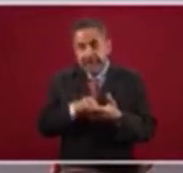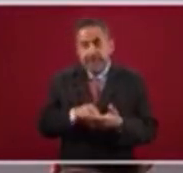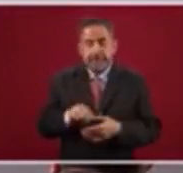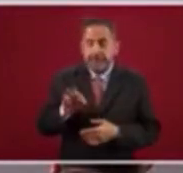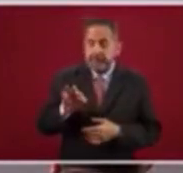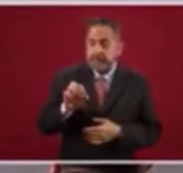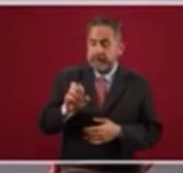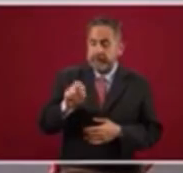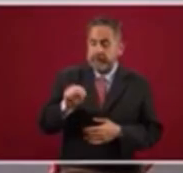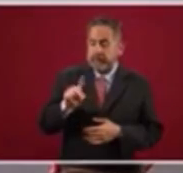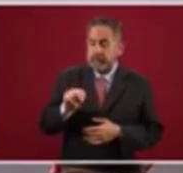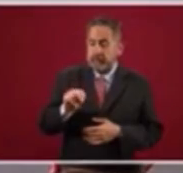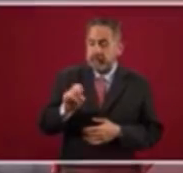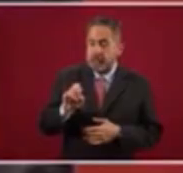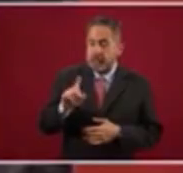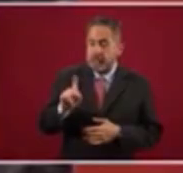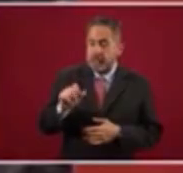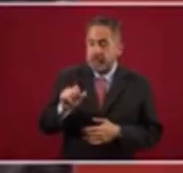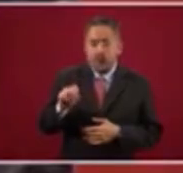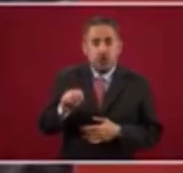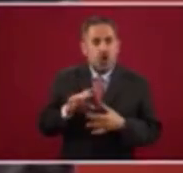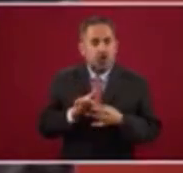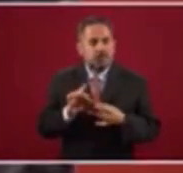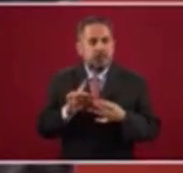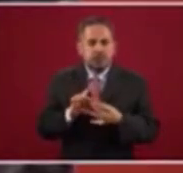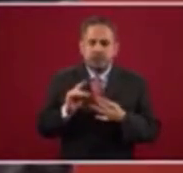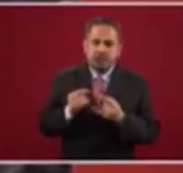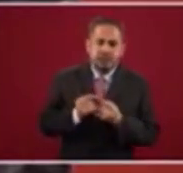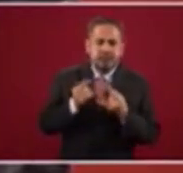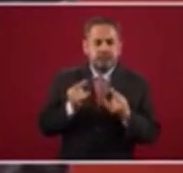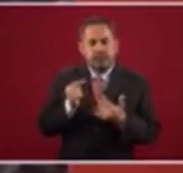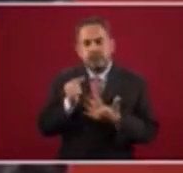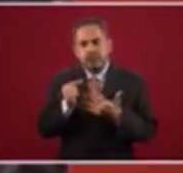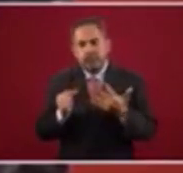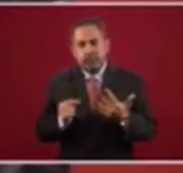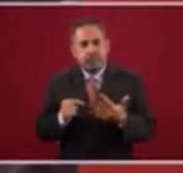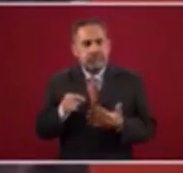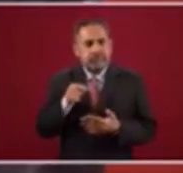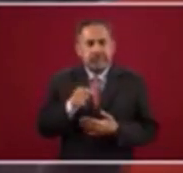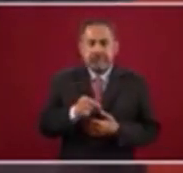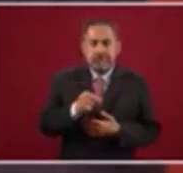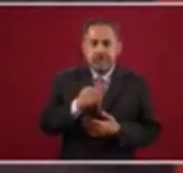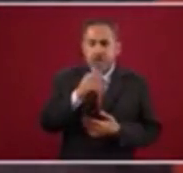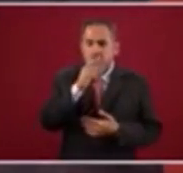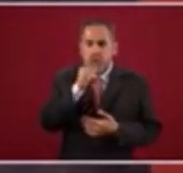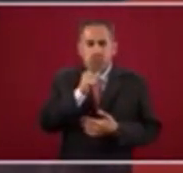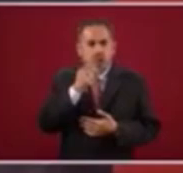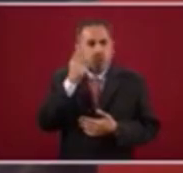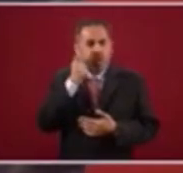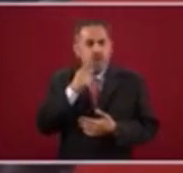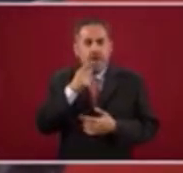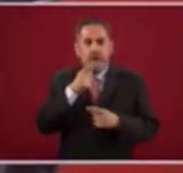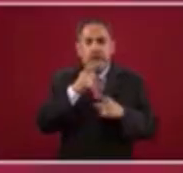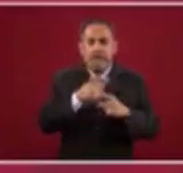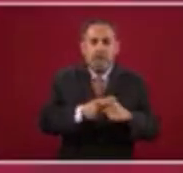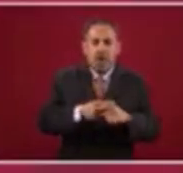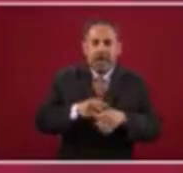Fernando del Paso narra de que no pudo dormir por las chinches